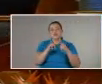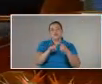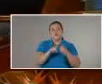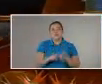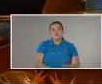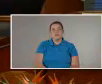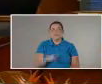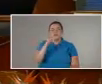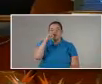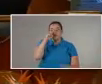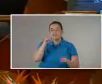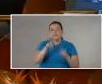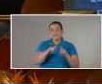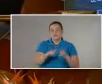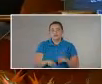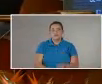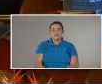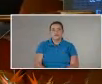Samuel.